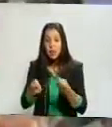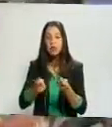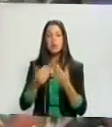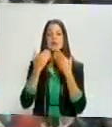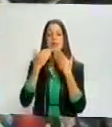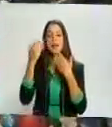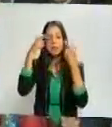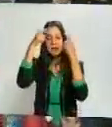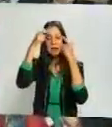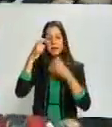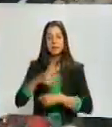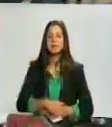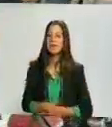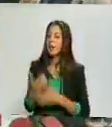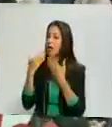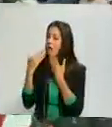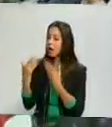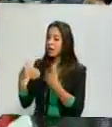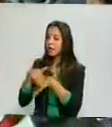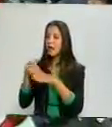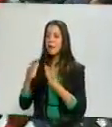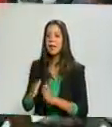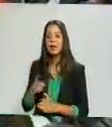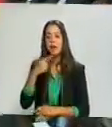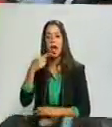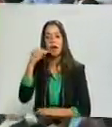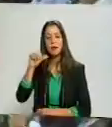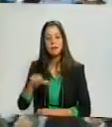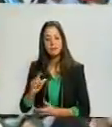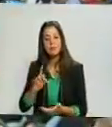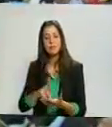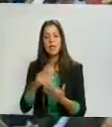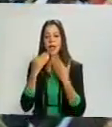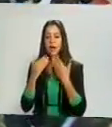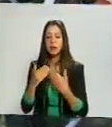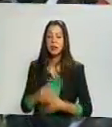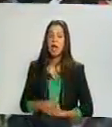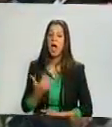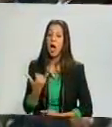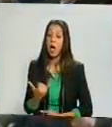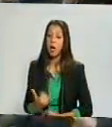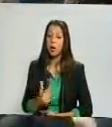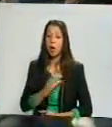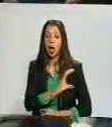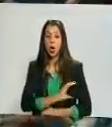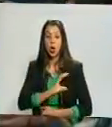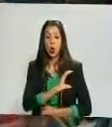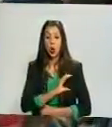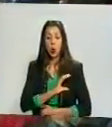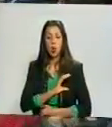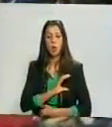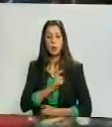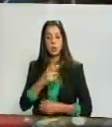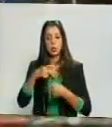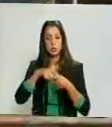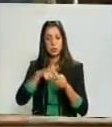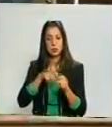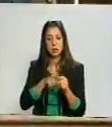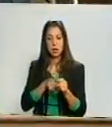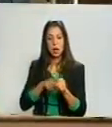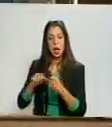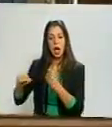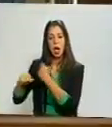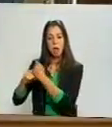Gracias por sus palabras y gracias por su presencia. Vamos a designar una comisión que acompañe al ministro Marcos